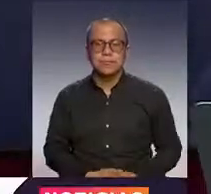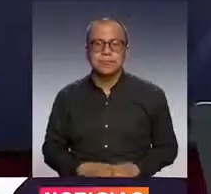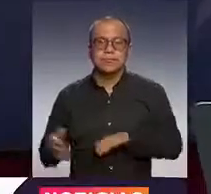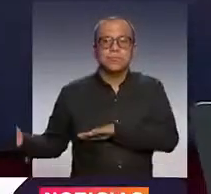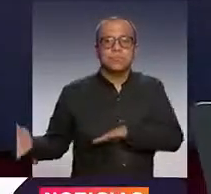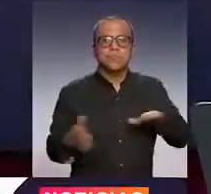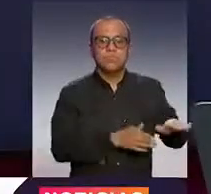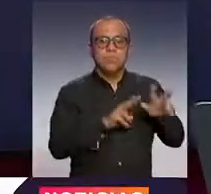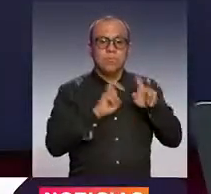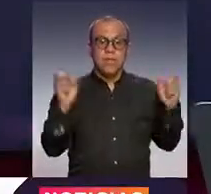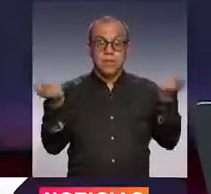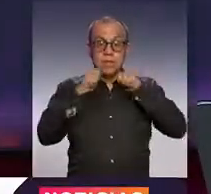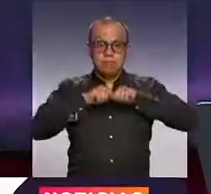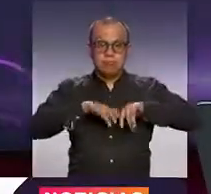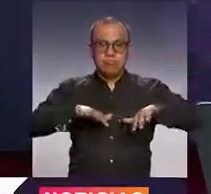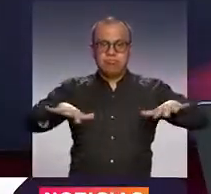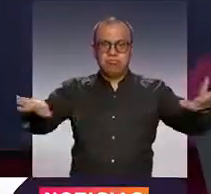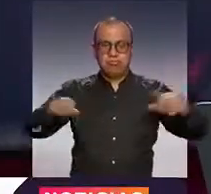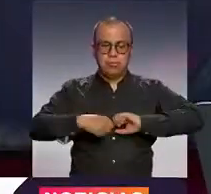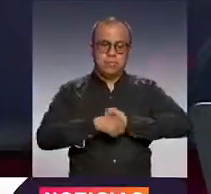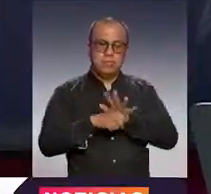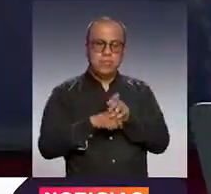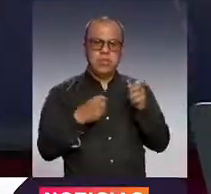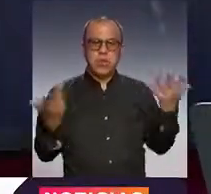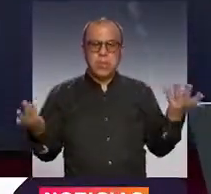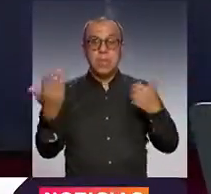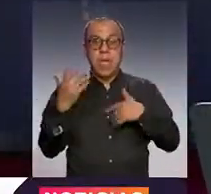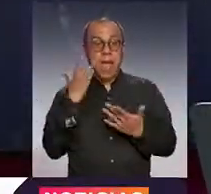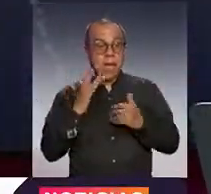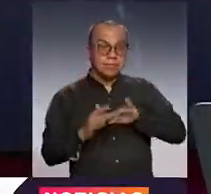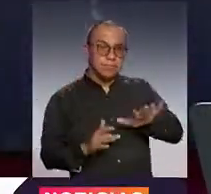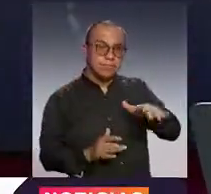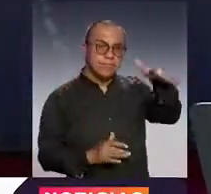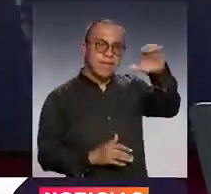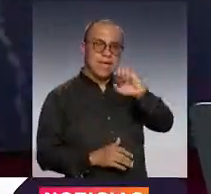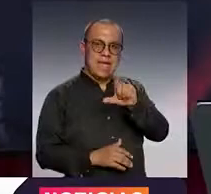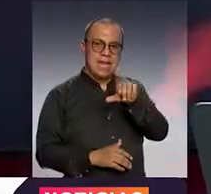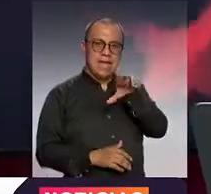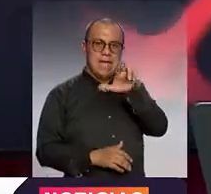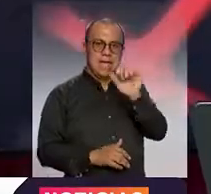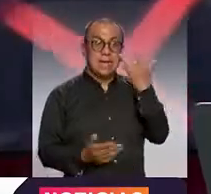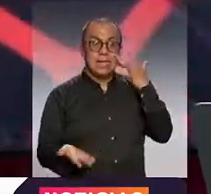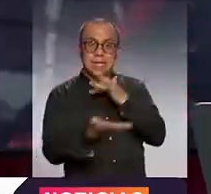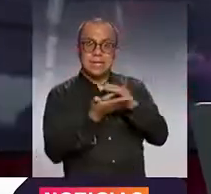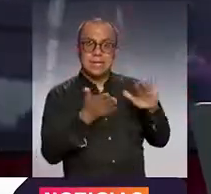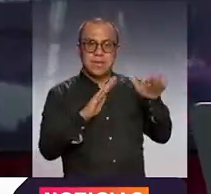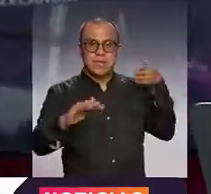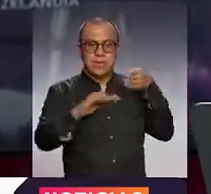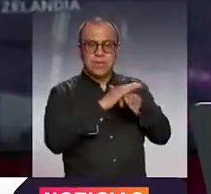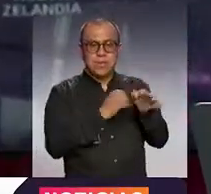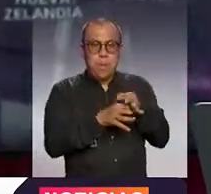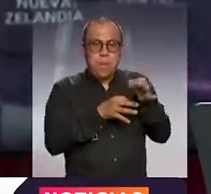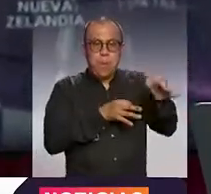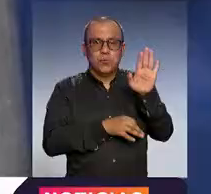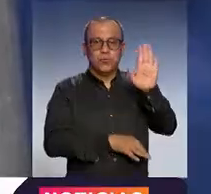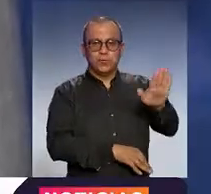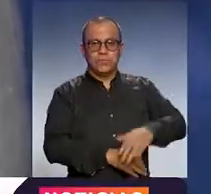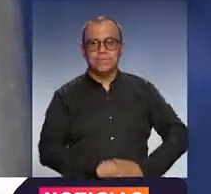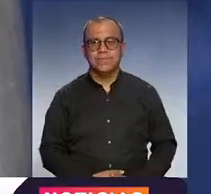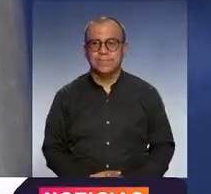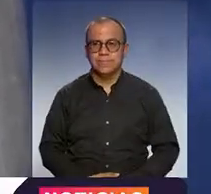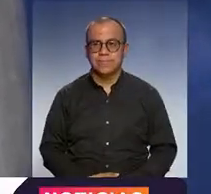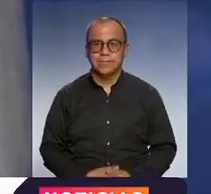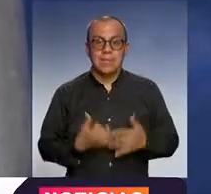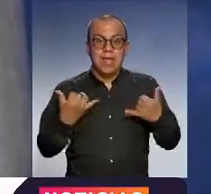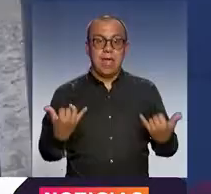Con el fin de evitar la propagación del coronavirus en La Calera, Cundinamarca, se llevó a cabo una jornada de desinfección a la entrada del municipio.